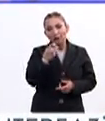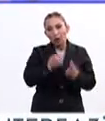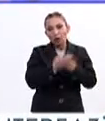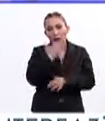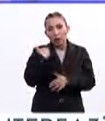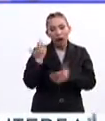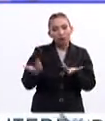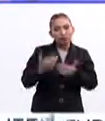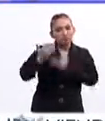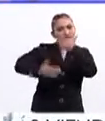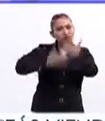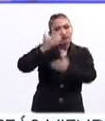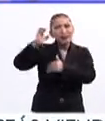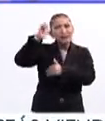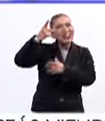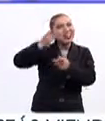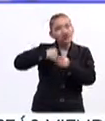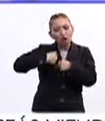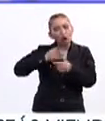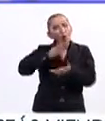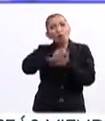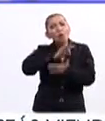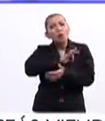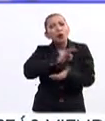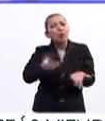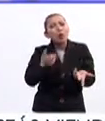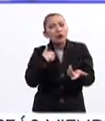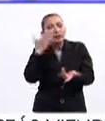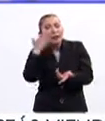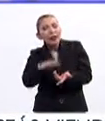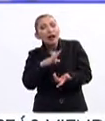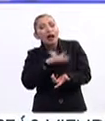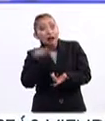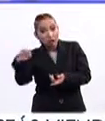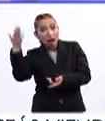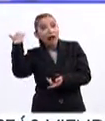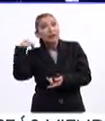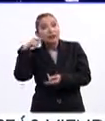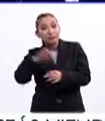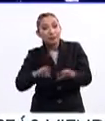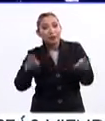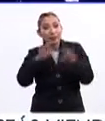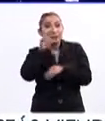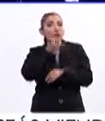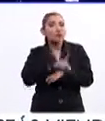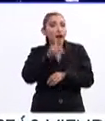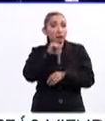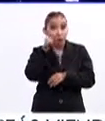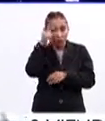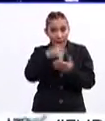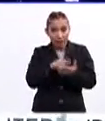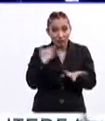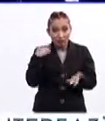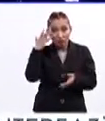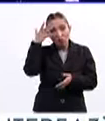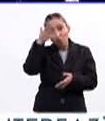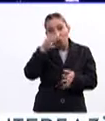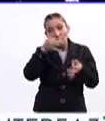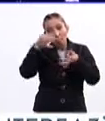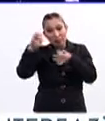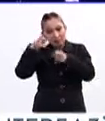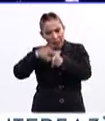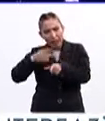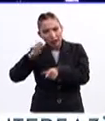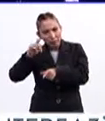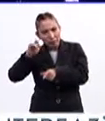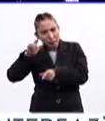nueva carrera espacial y quieren saber qué papel pueden jugar, que sepan que ha existido un papel importante. ¿Crees que vas a declinarte por seguir